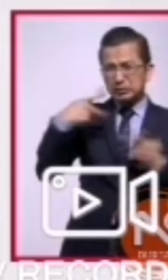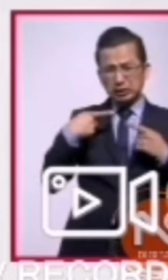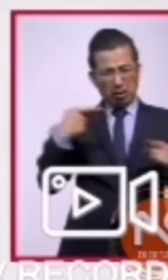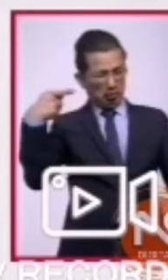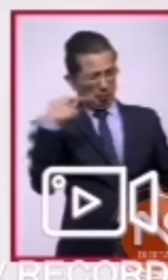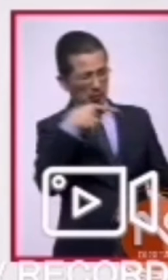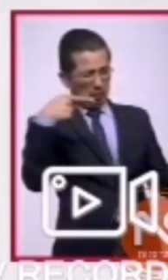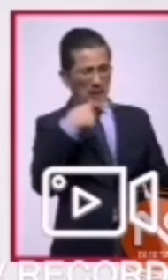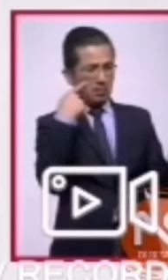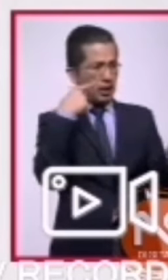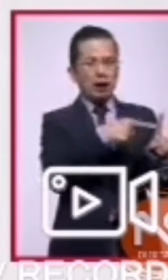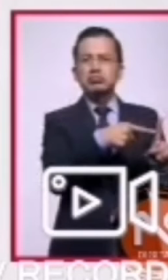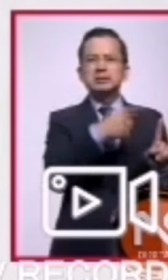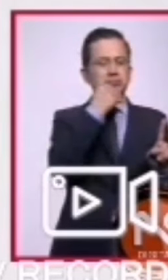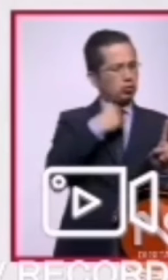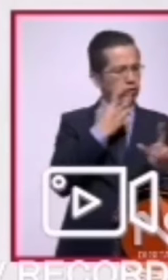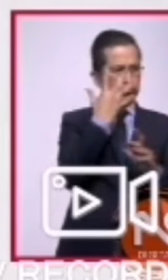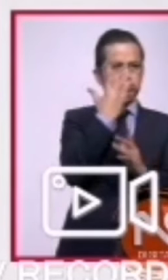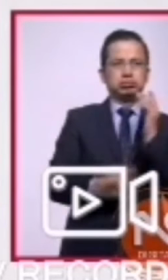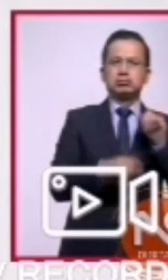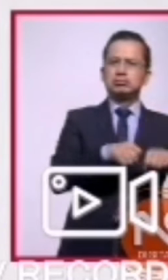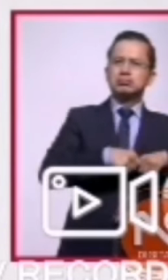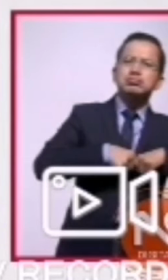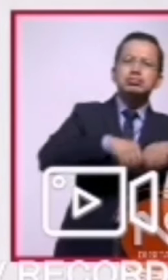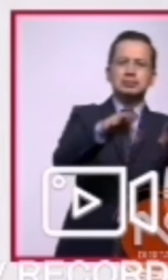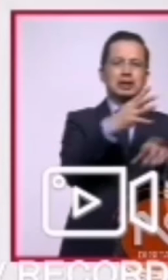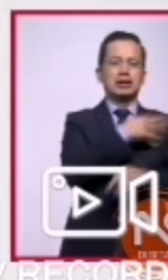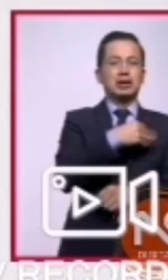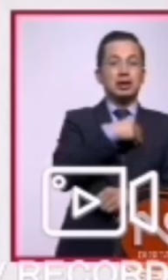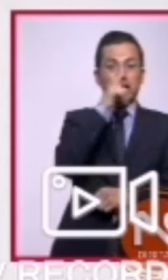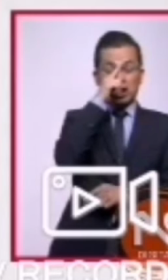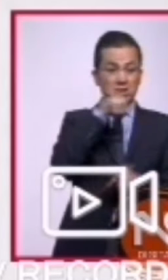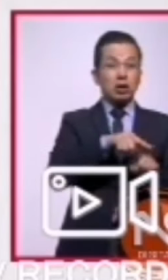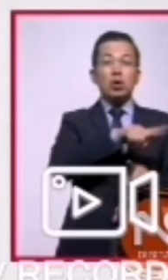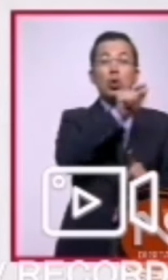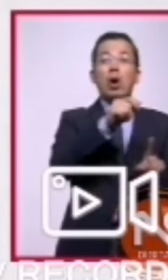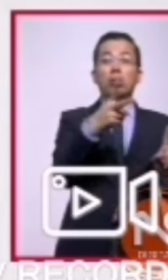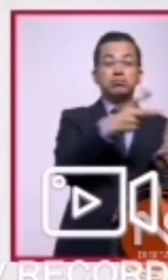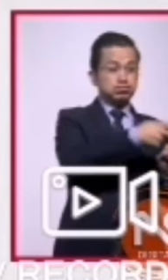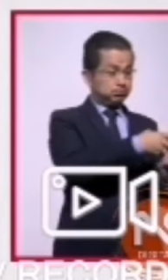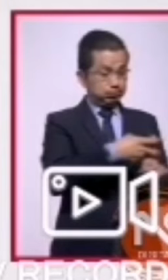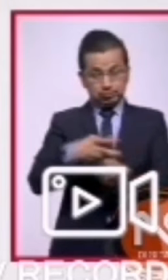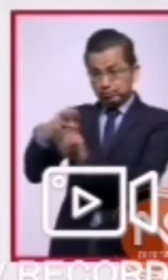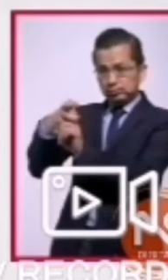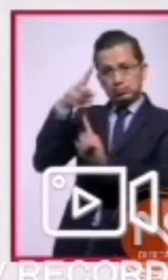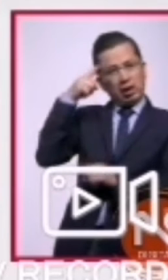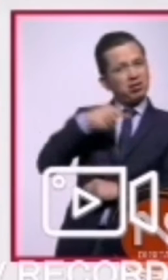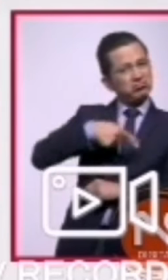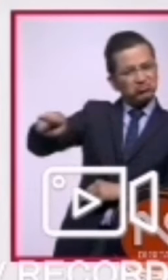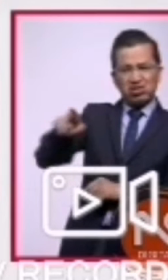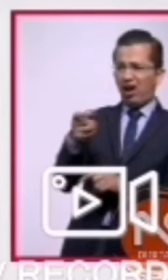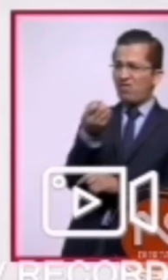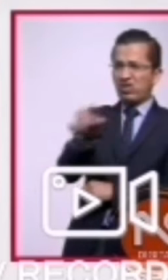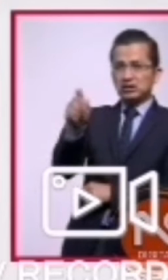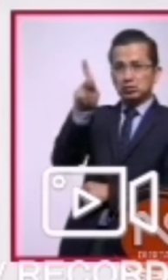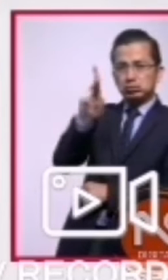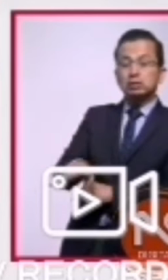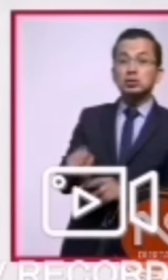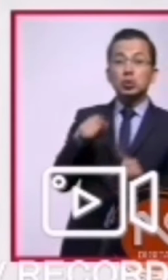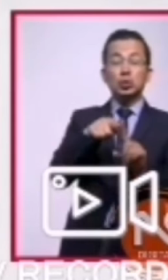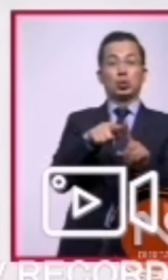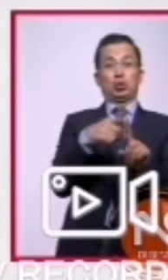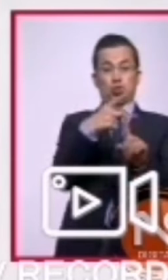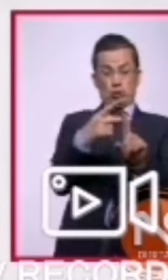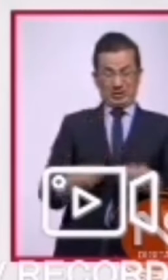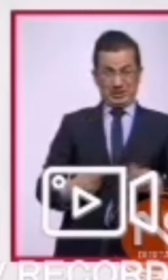y su tía. En su huida, fue secuestrada y obligada a prostituirse. La historia de Magdalena, sobreviviente del abuso y